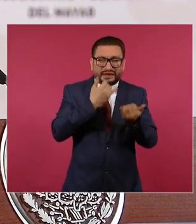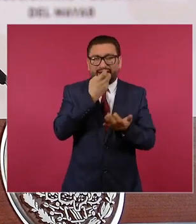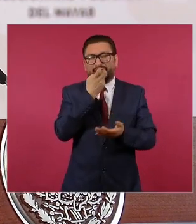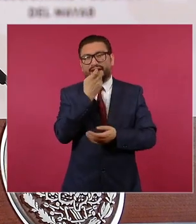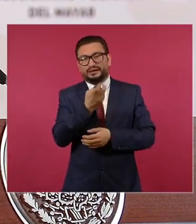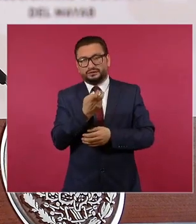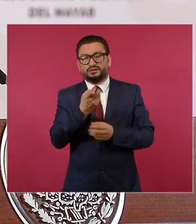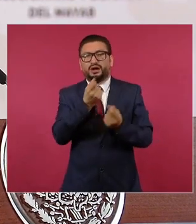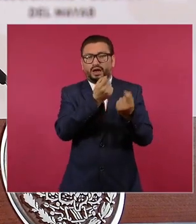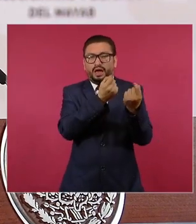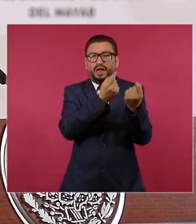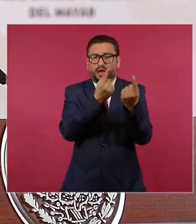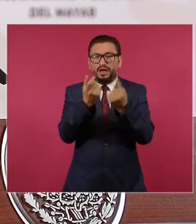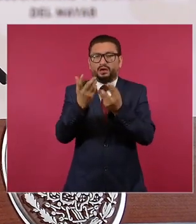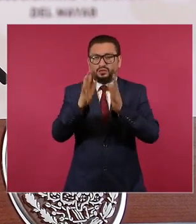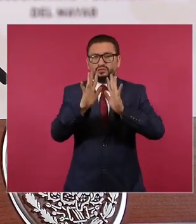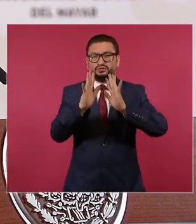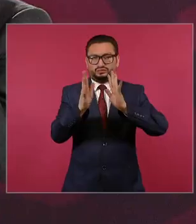Están haciendo